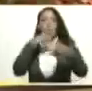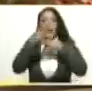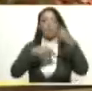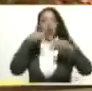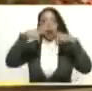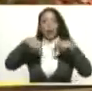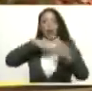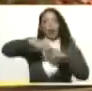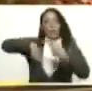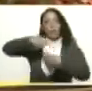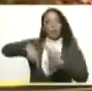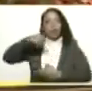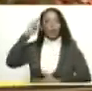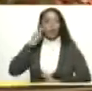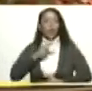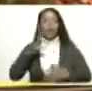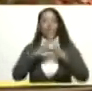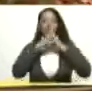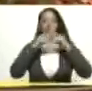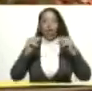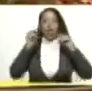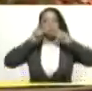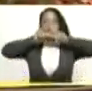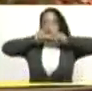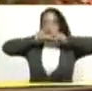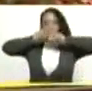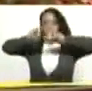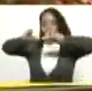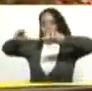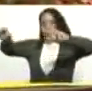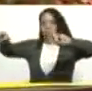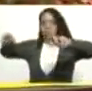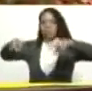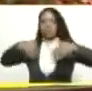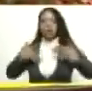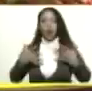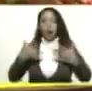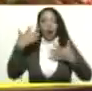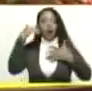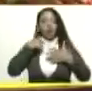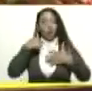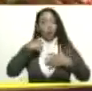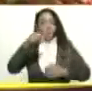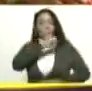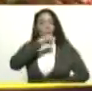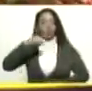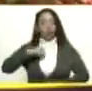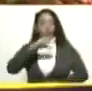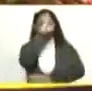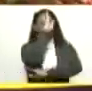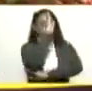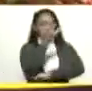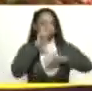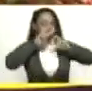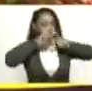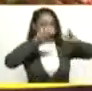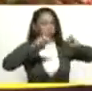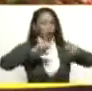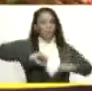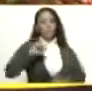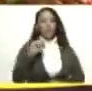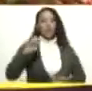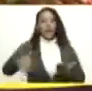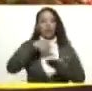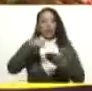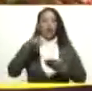de la Revolución Bolivariana de todas las investigaciones que he conducido personalmente, con la Policía